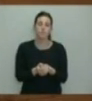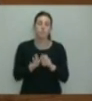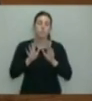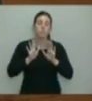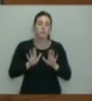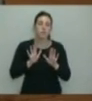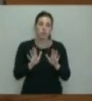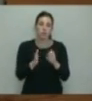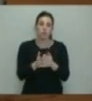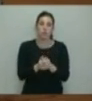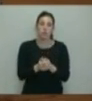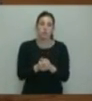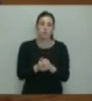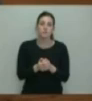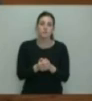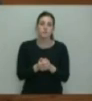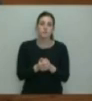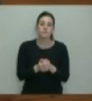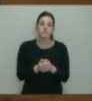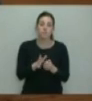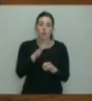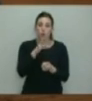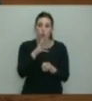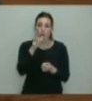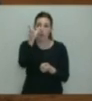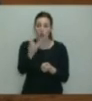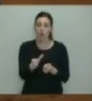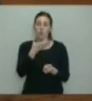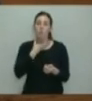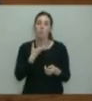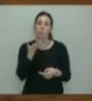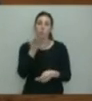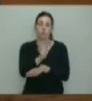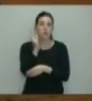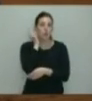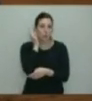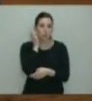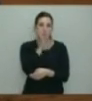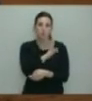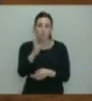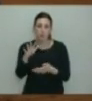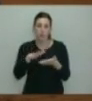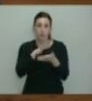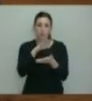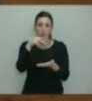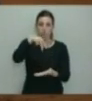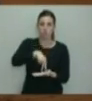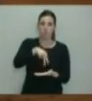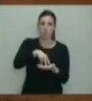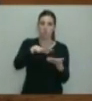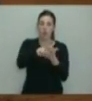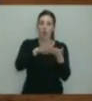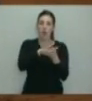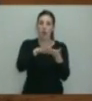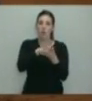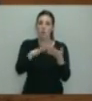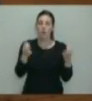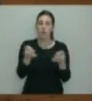Pero de lo que ha hablado la portavoz del Partido Popular hoy aquí en esta Cámara es de